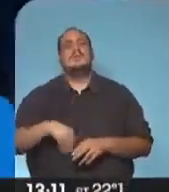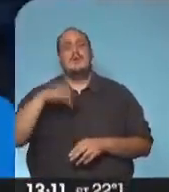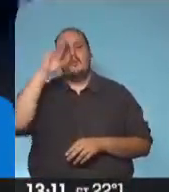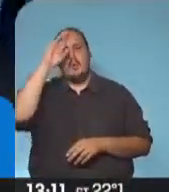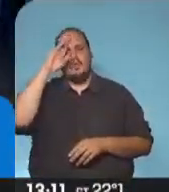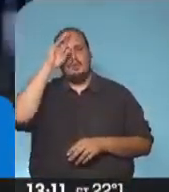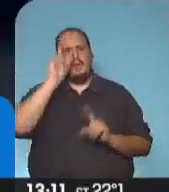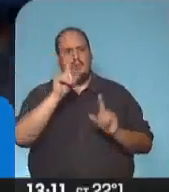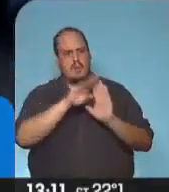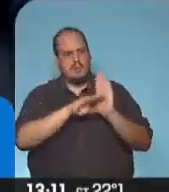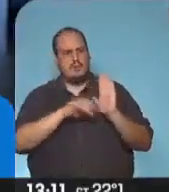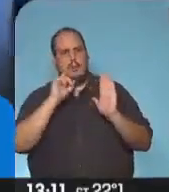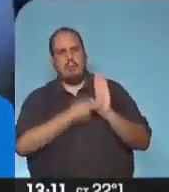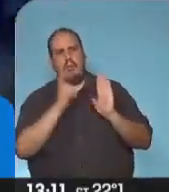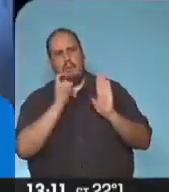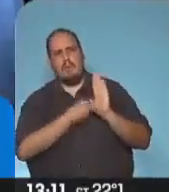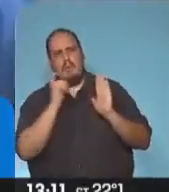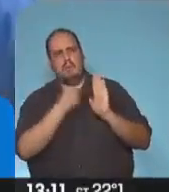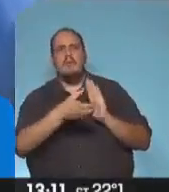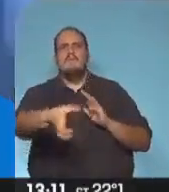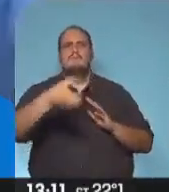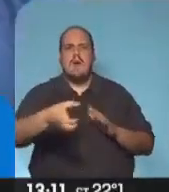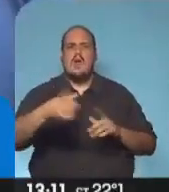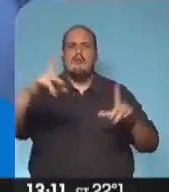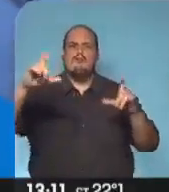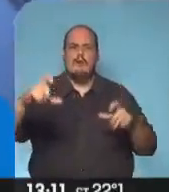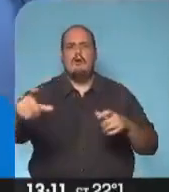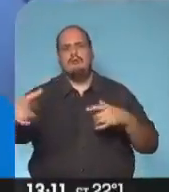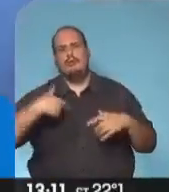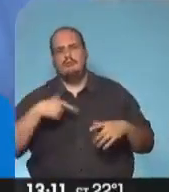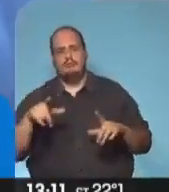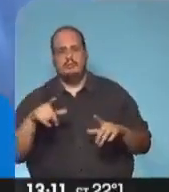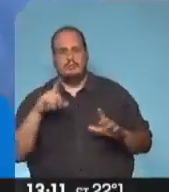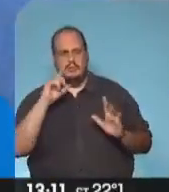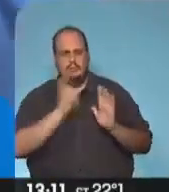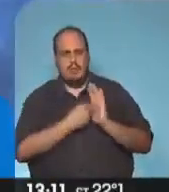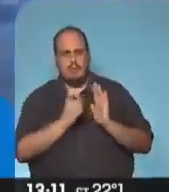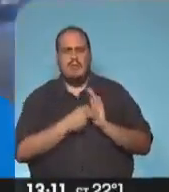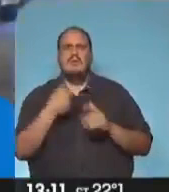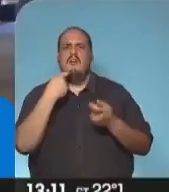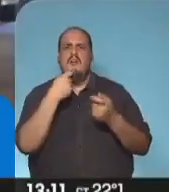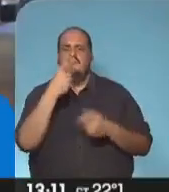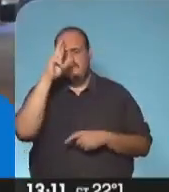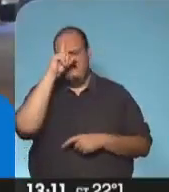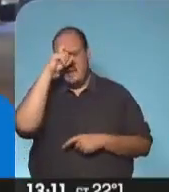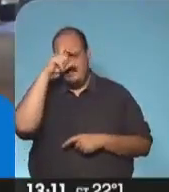todos los protocolos varios días seguidos, estrechando manos y tomándose fotos con ciudadanos, ingresando a farmacias,